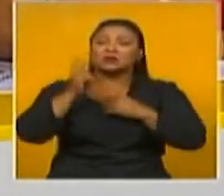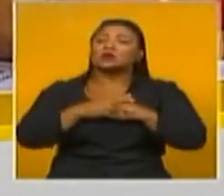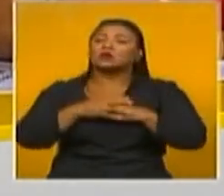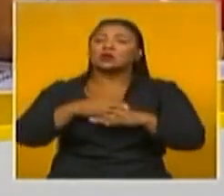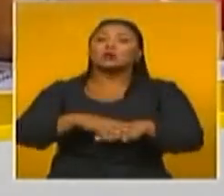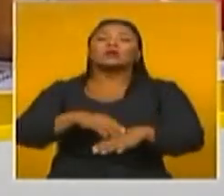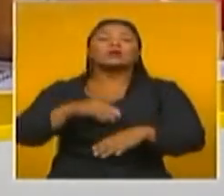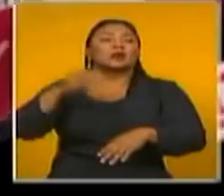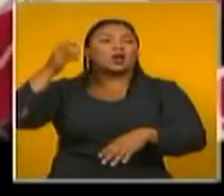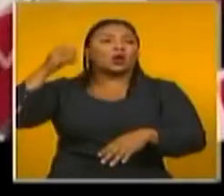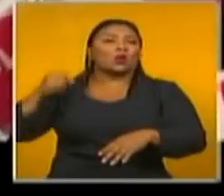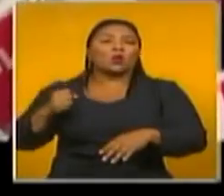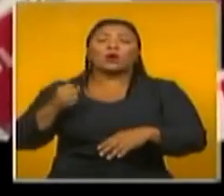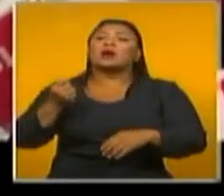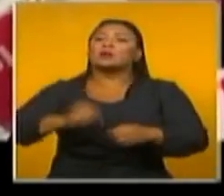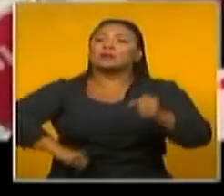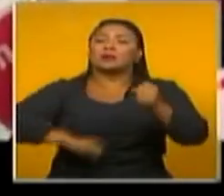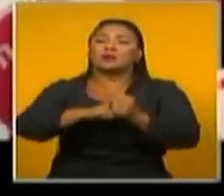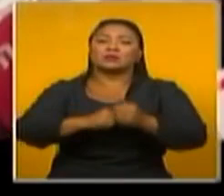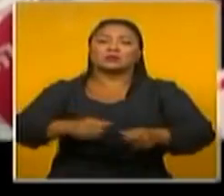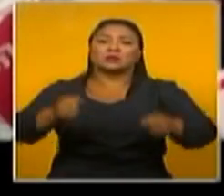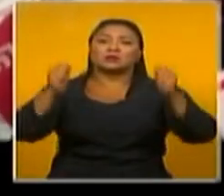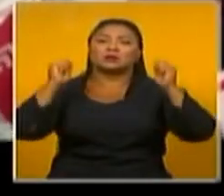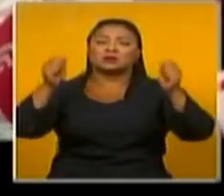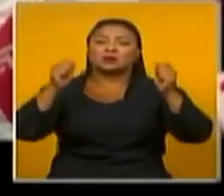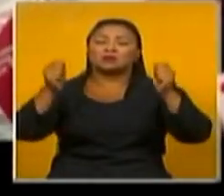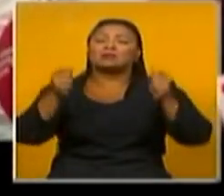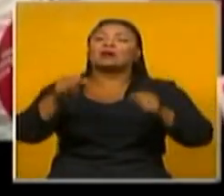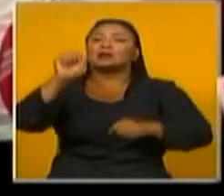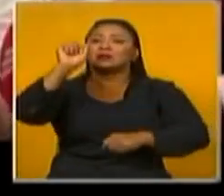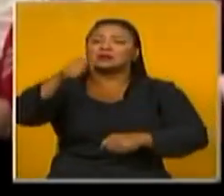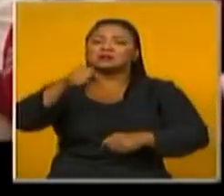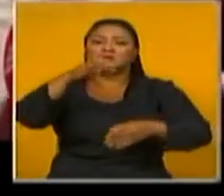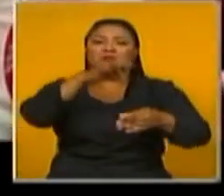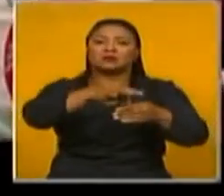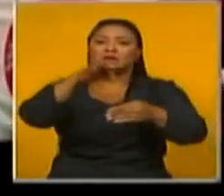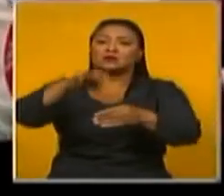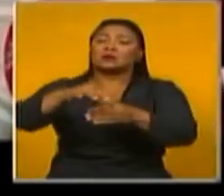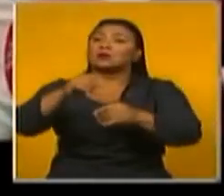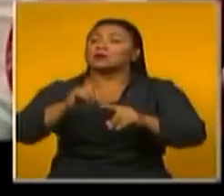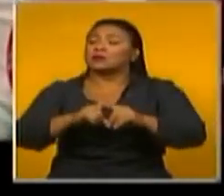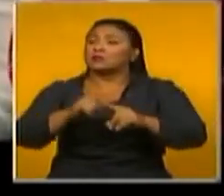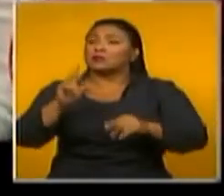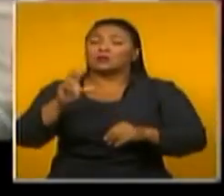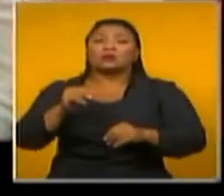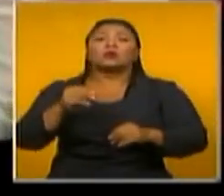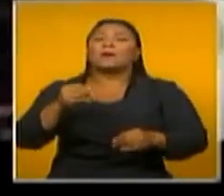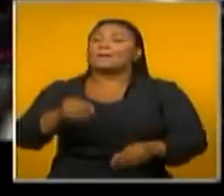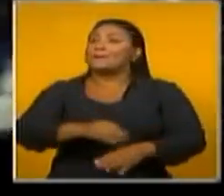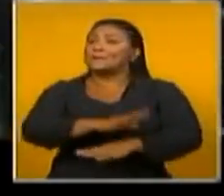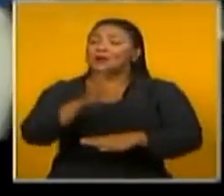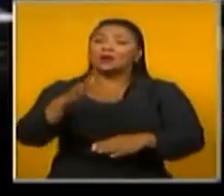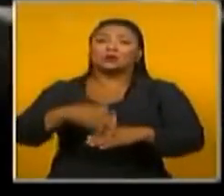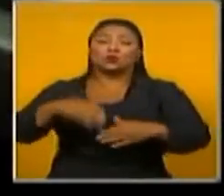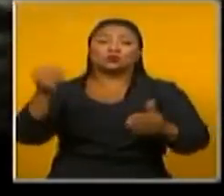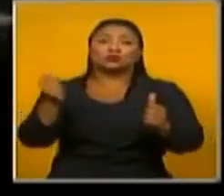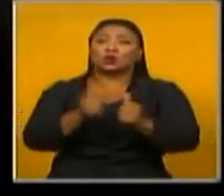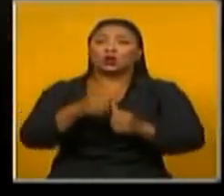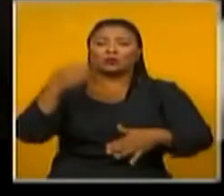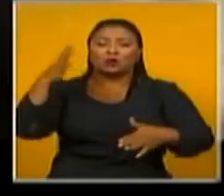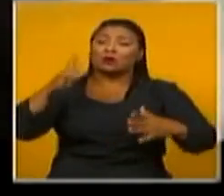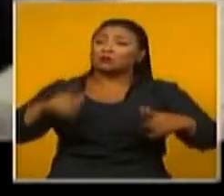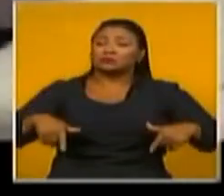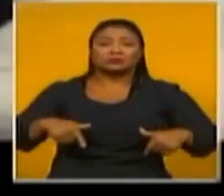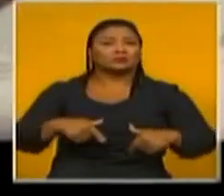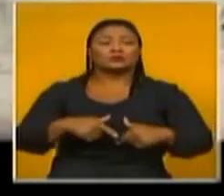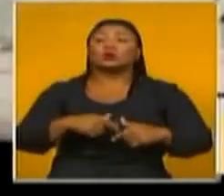la campaña por el sí en la consulta popular. Destacó que no existirá ningún pacto político con el gobierno actual. Además,